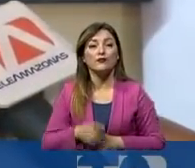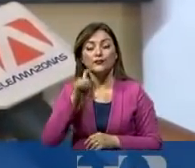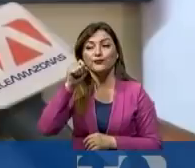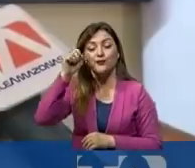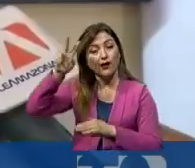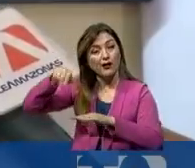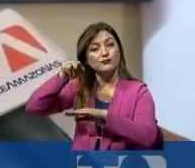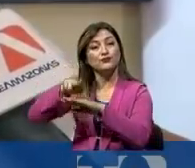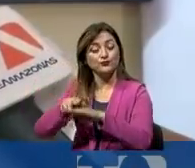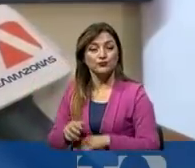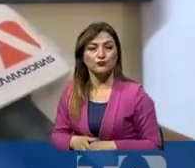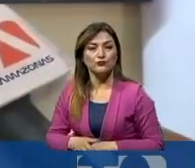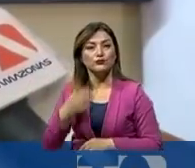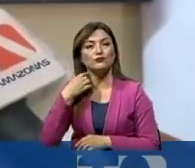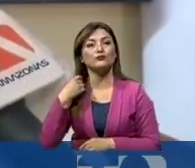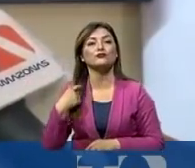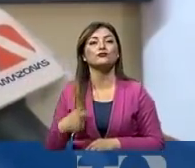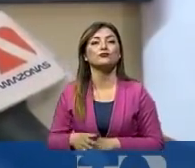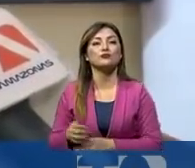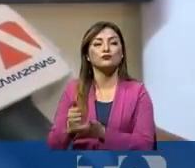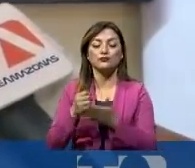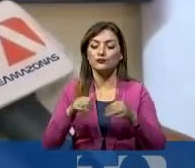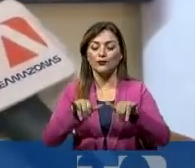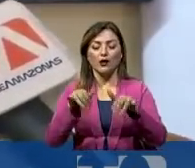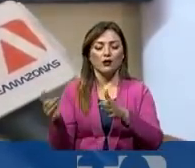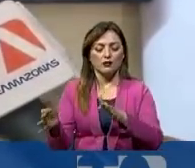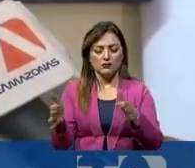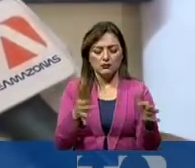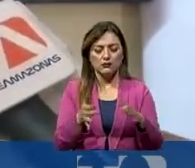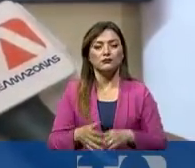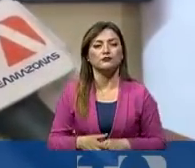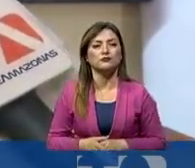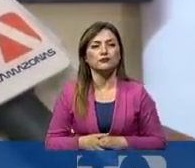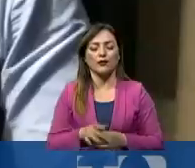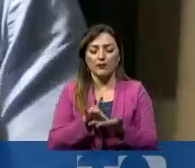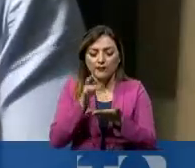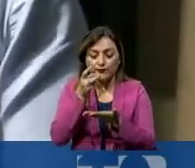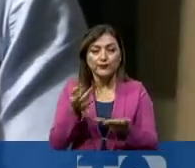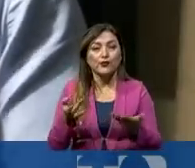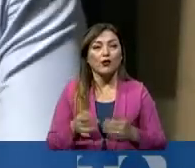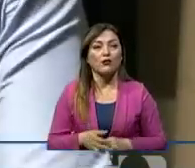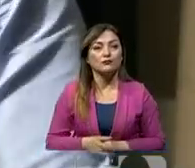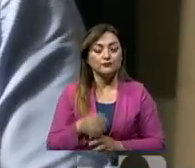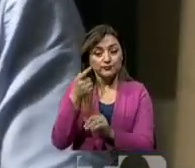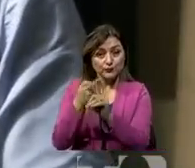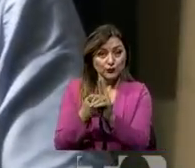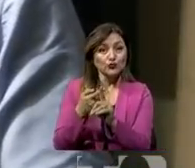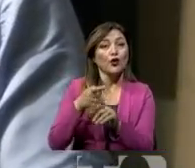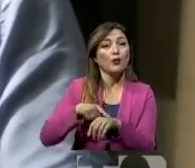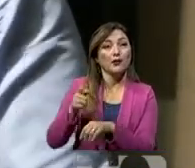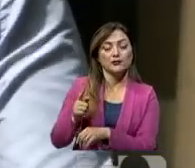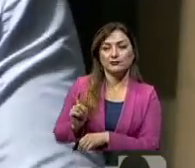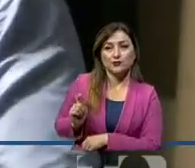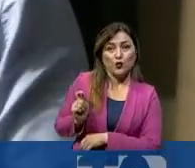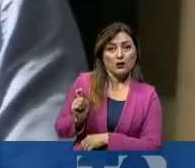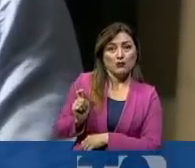nacional es que nos sigan ayudando con los tratamientos y con medicación. Cada mes, así como son puntuales para